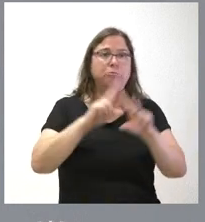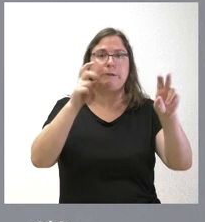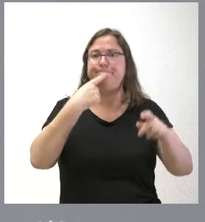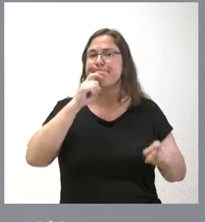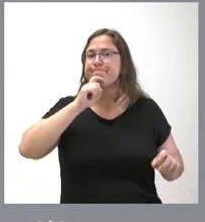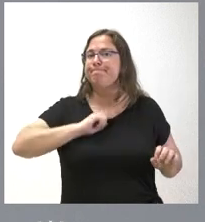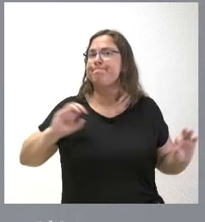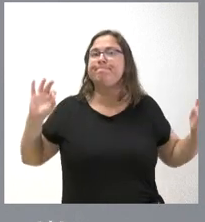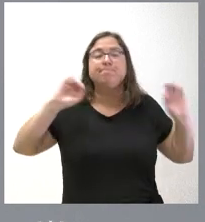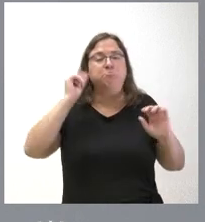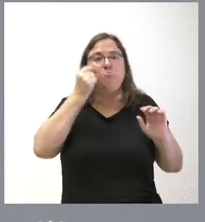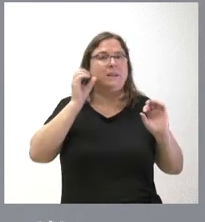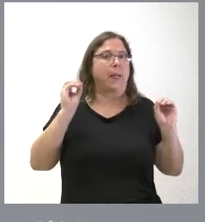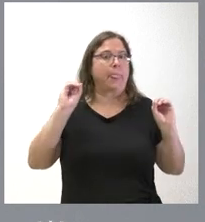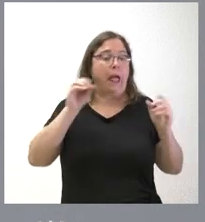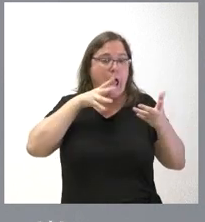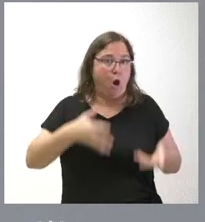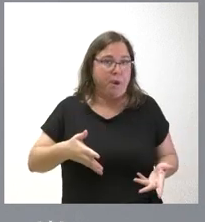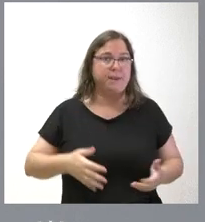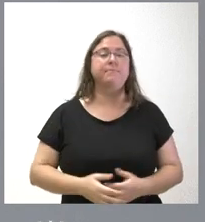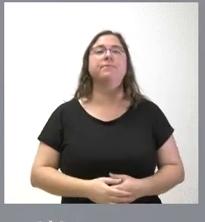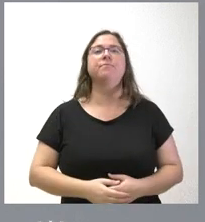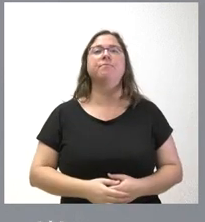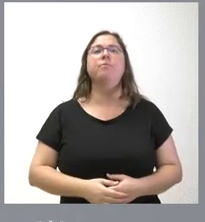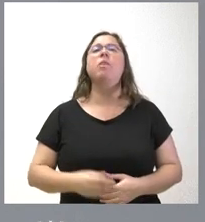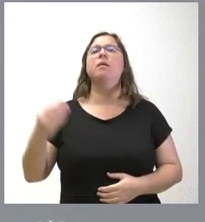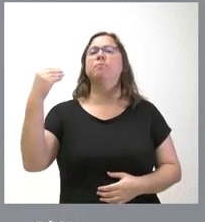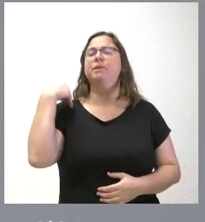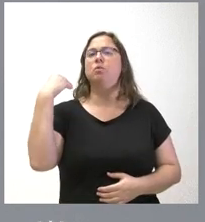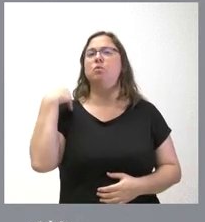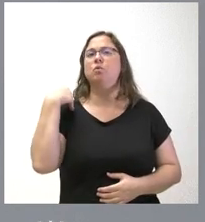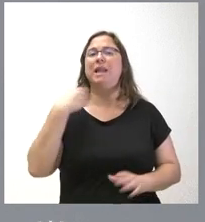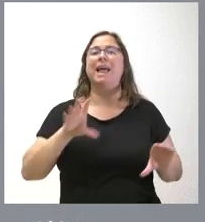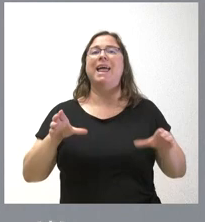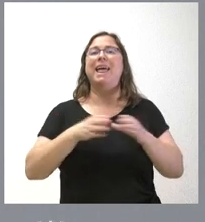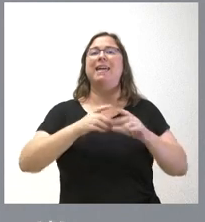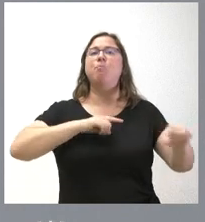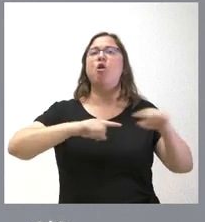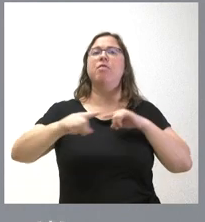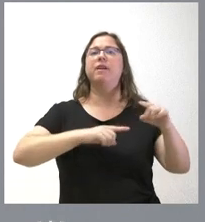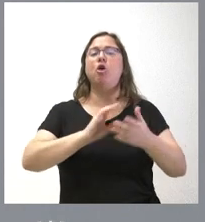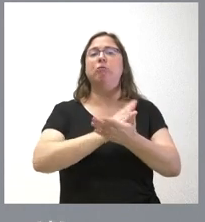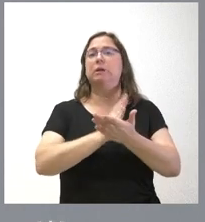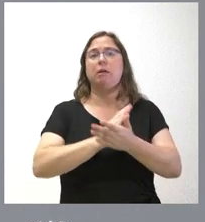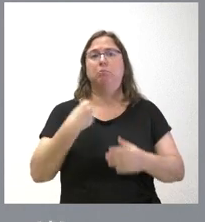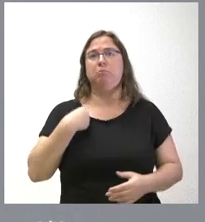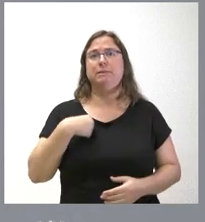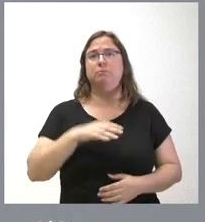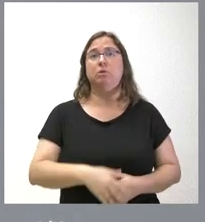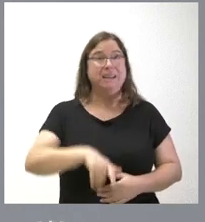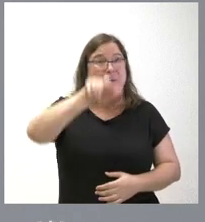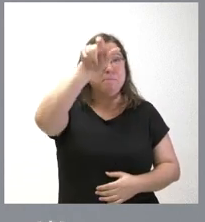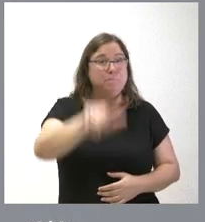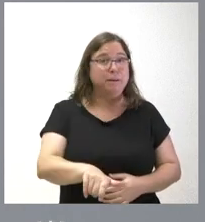a esta cuestión a día de hoy y me pregunta usted Quién es el equipo directivo del ser la Pues el mismo la persona